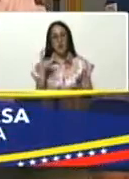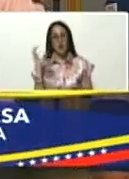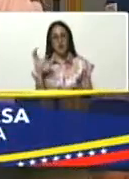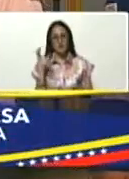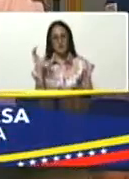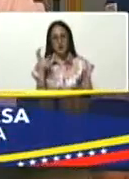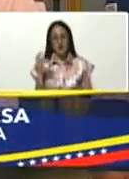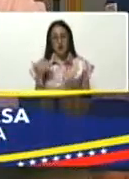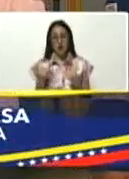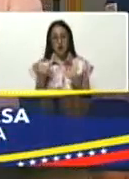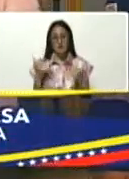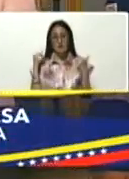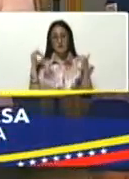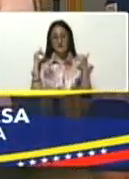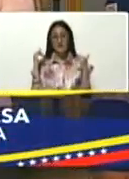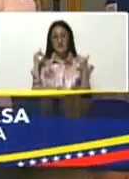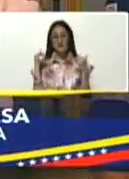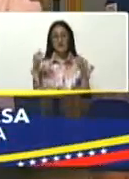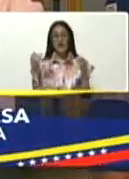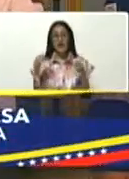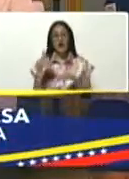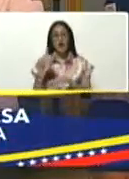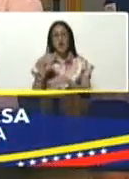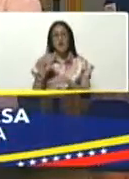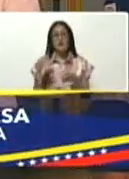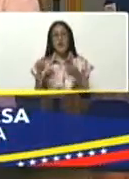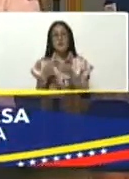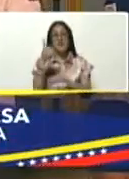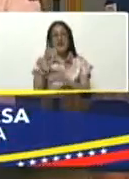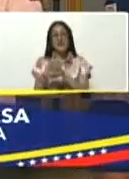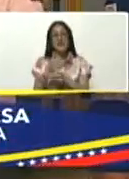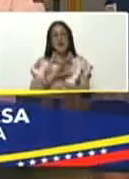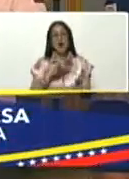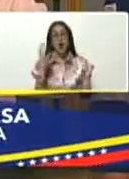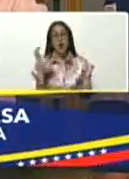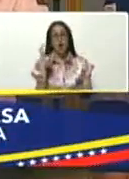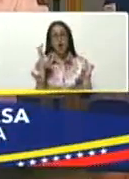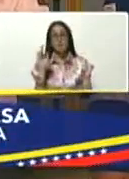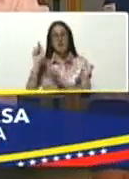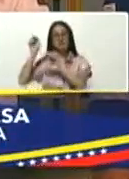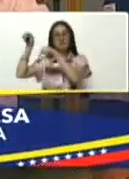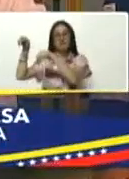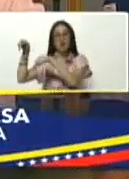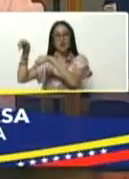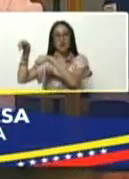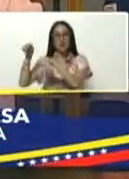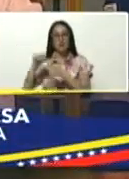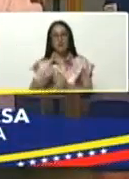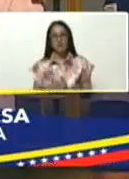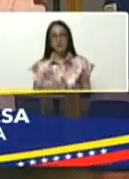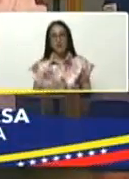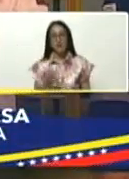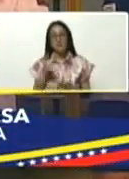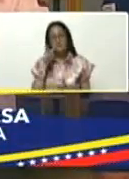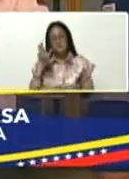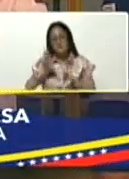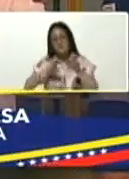Hoy podemos celebrar que tenemos la junta directiva allá en Colombia, mi comandante. Hemos estado haciéndole un